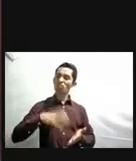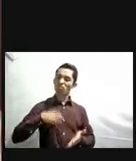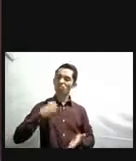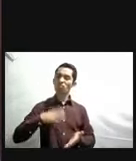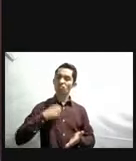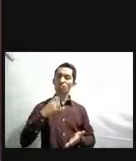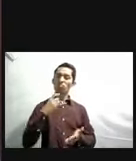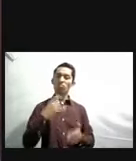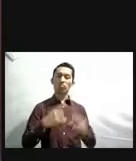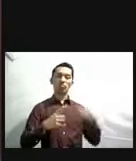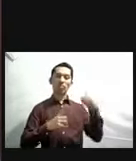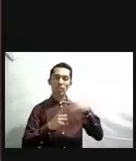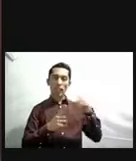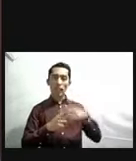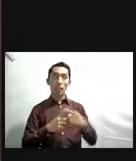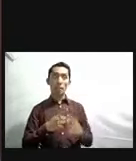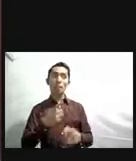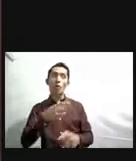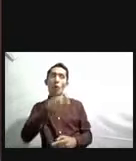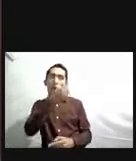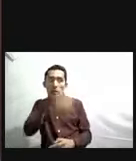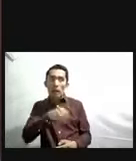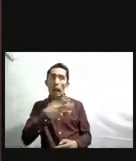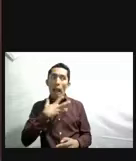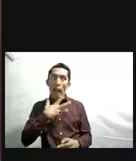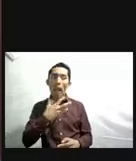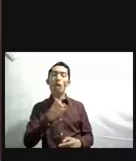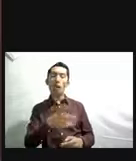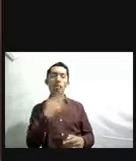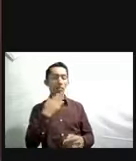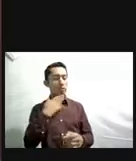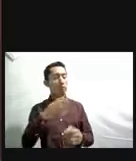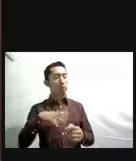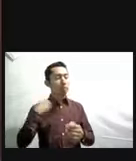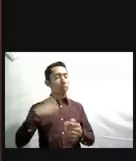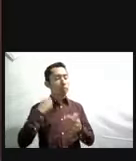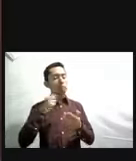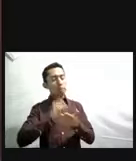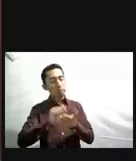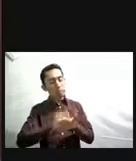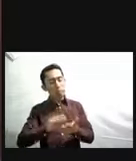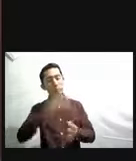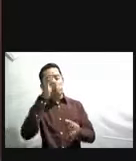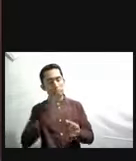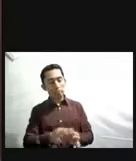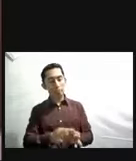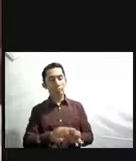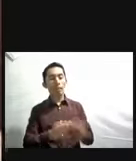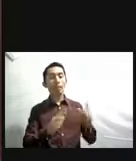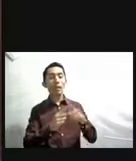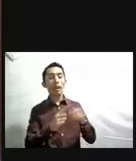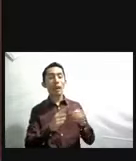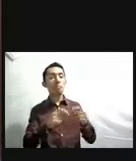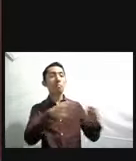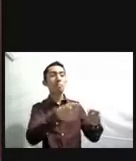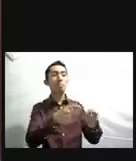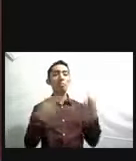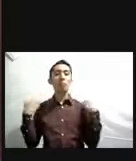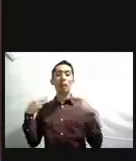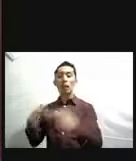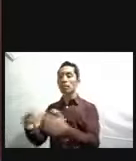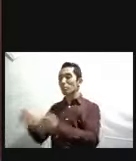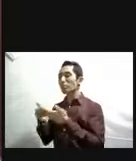tarea, esa obligación, y que la maestra no la califique. Hace poco escuchábamos, por ejemplo, de muchas mamás